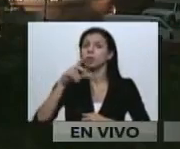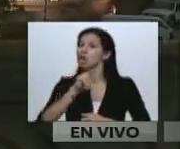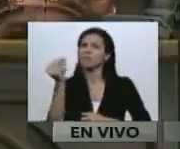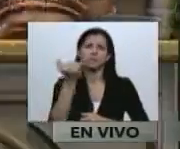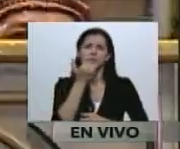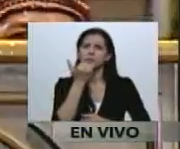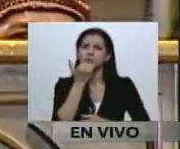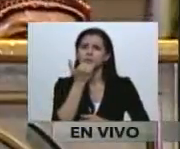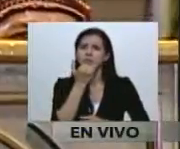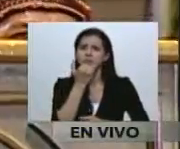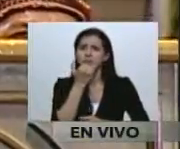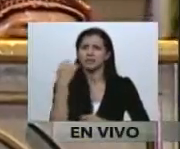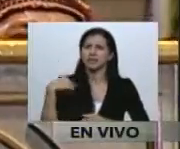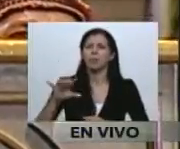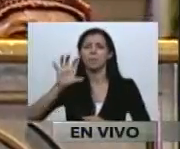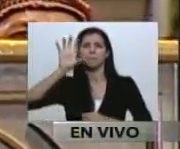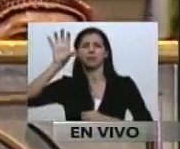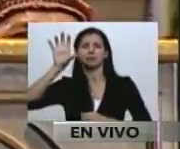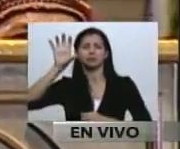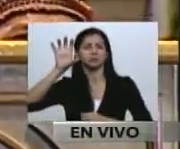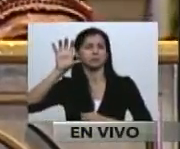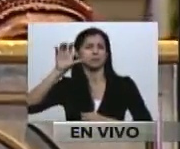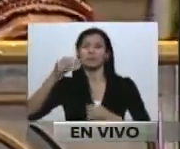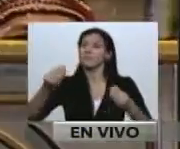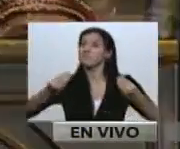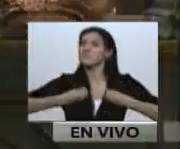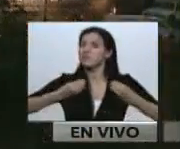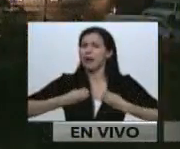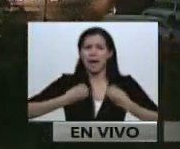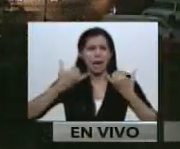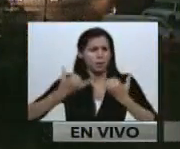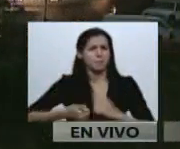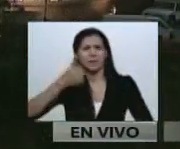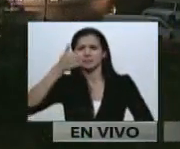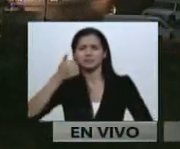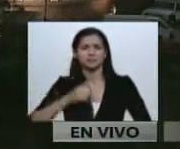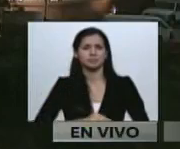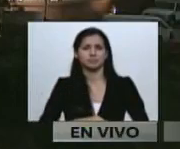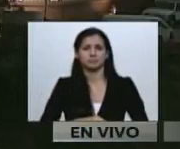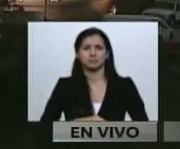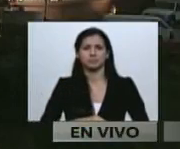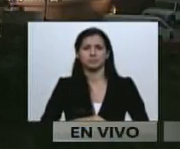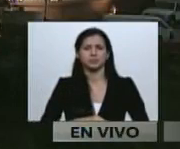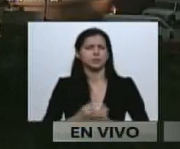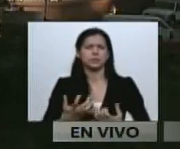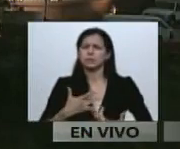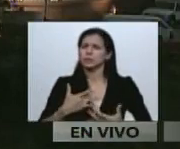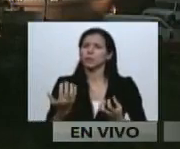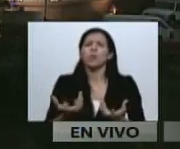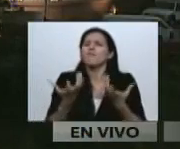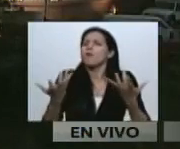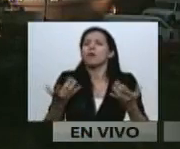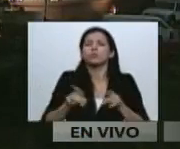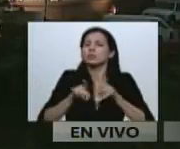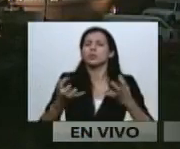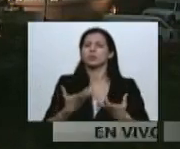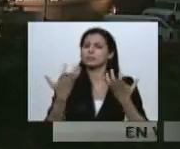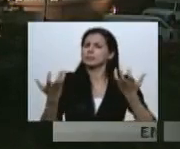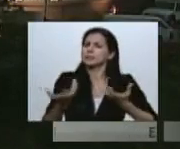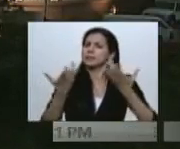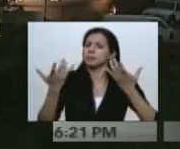Hoy tenemos la patria más viva que nunca, ardiendo en llama